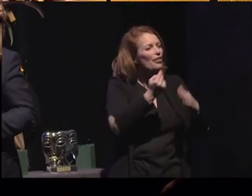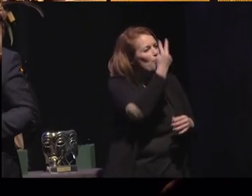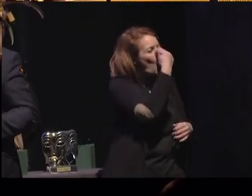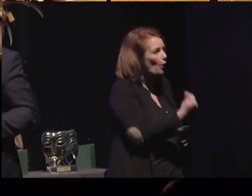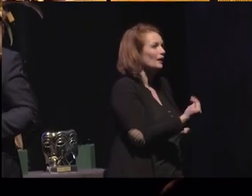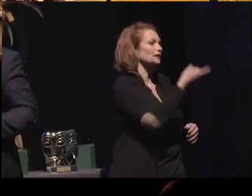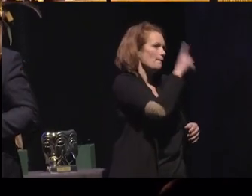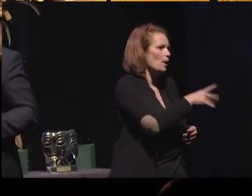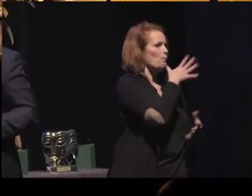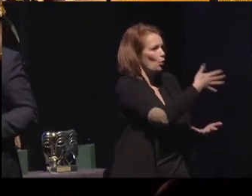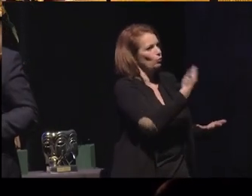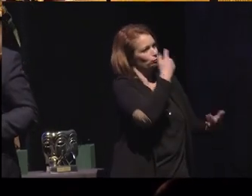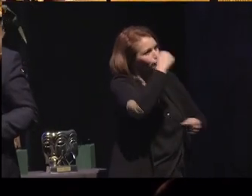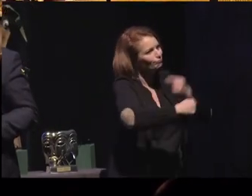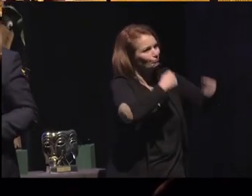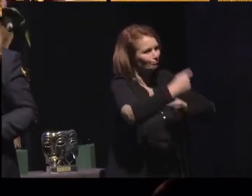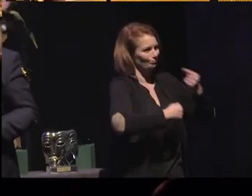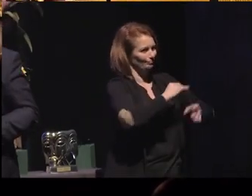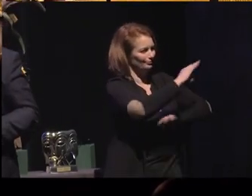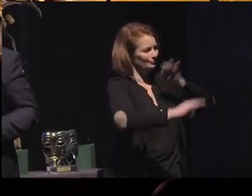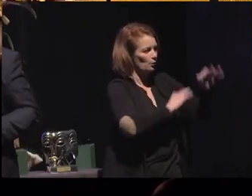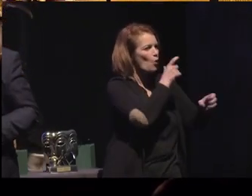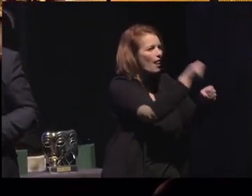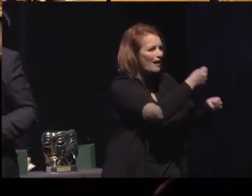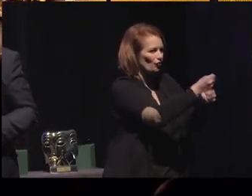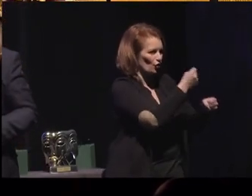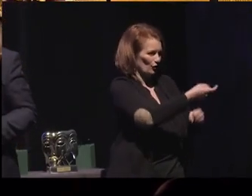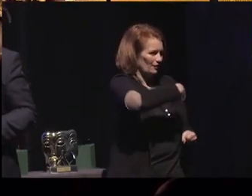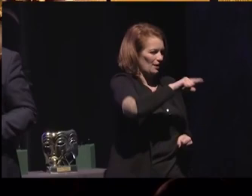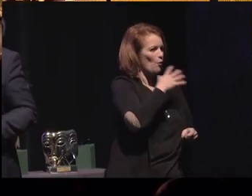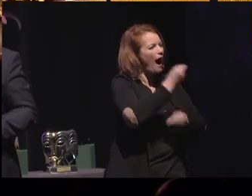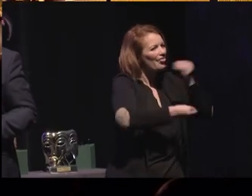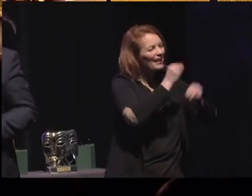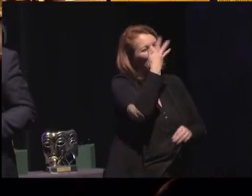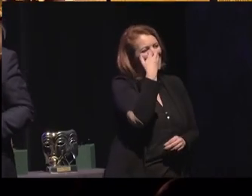existir, por hacer la labor que hacéis y, como no, también por hacerla en el carnaval.